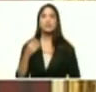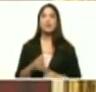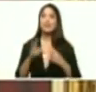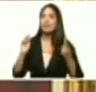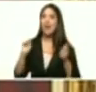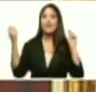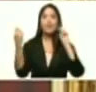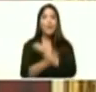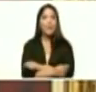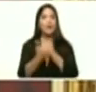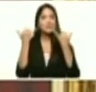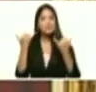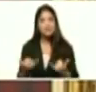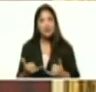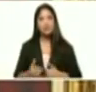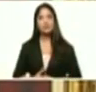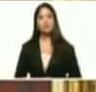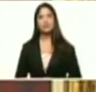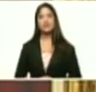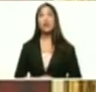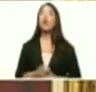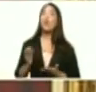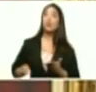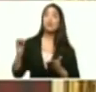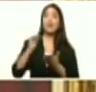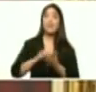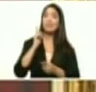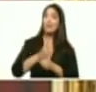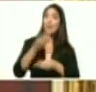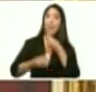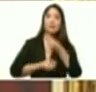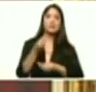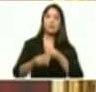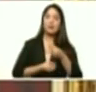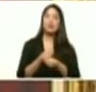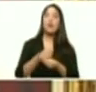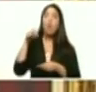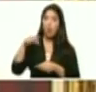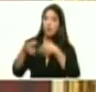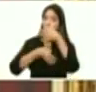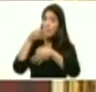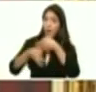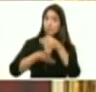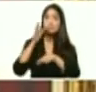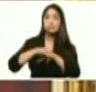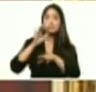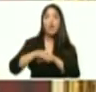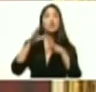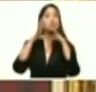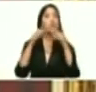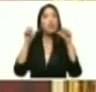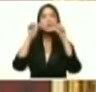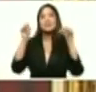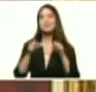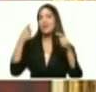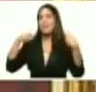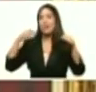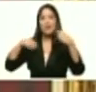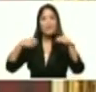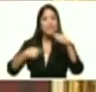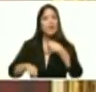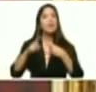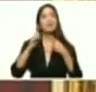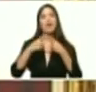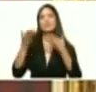transformado, y tiene que hacerse, de nuevo, ya lo vamos a anunciar aquí, todo el sistema, distribución, de